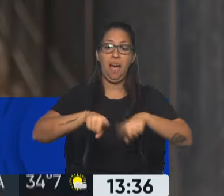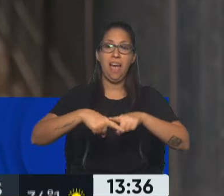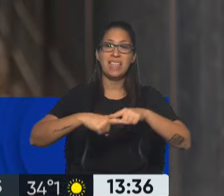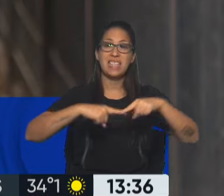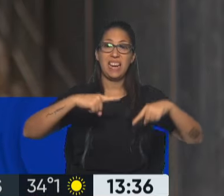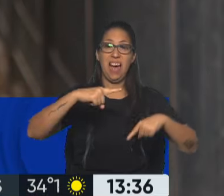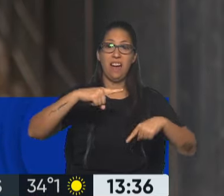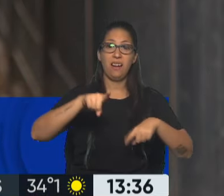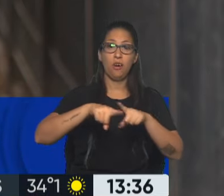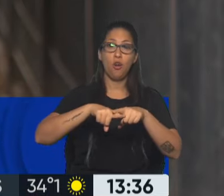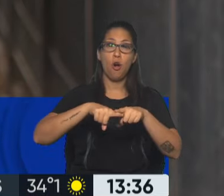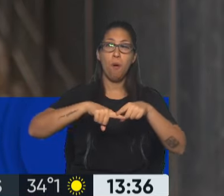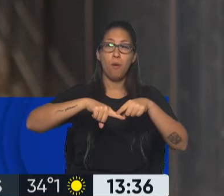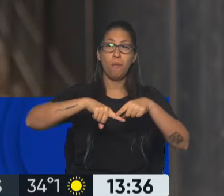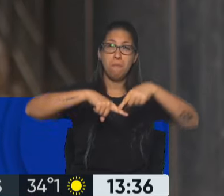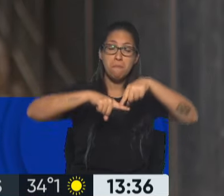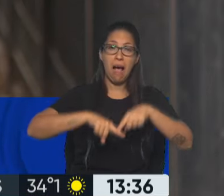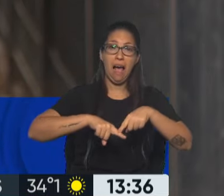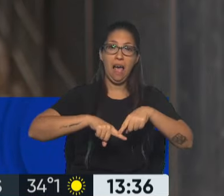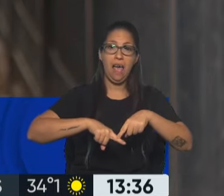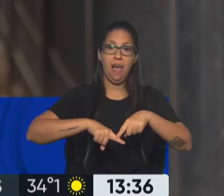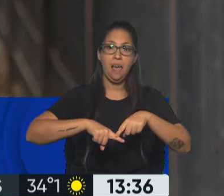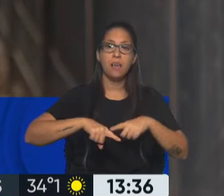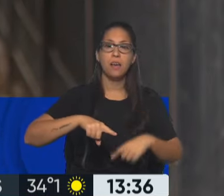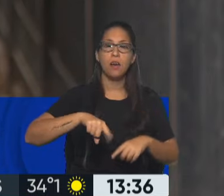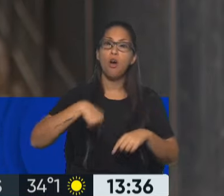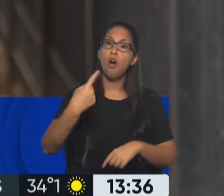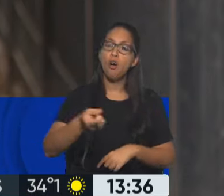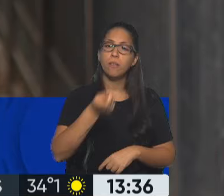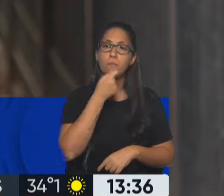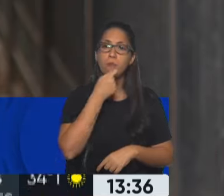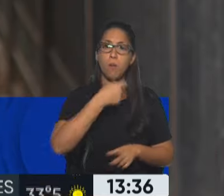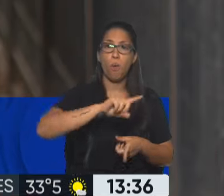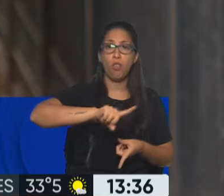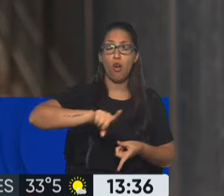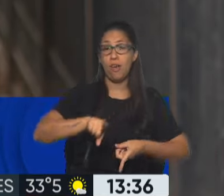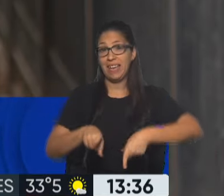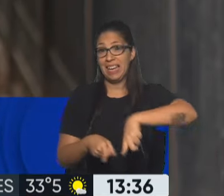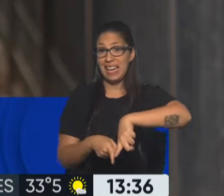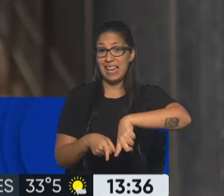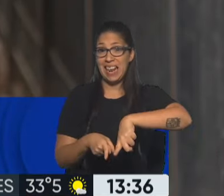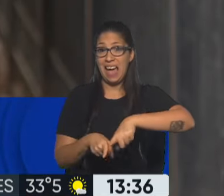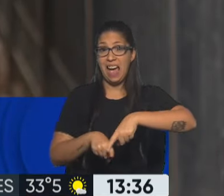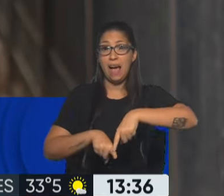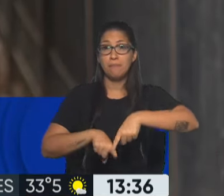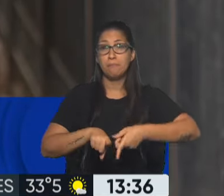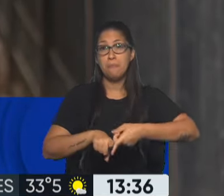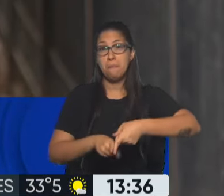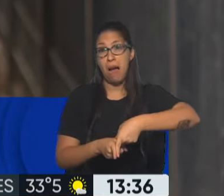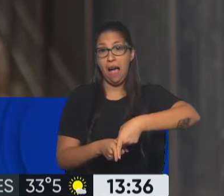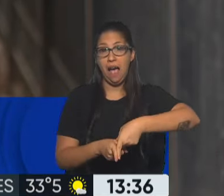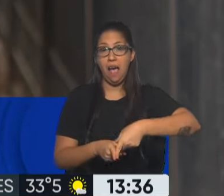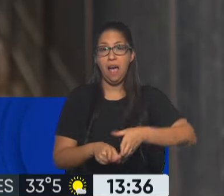la rodilla se extendiese demasiado, y la otra es, en el momento de tratar de girar, tener también un cierto gesto. Por